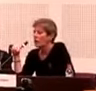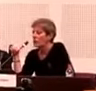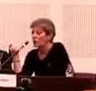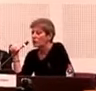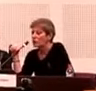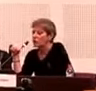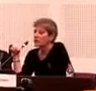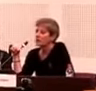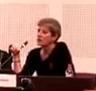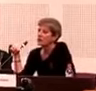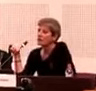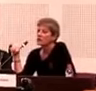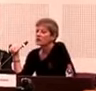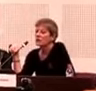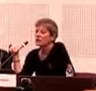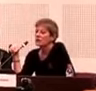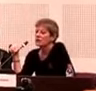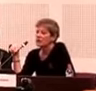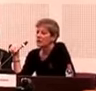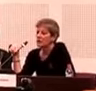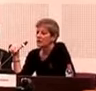Hola, me llamo Susana.